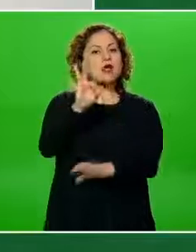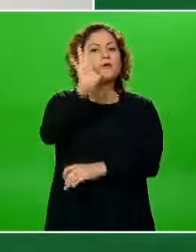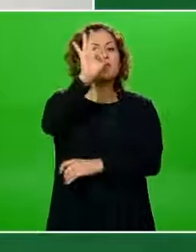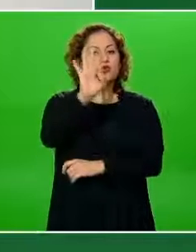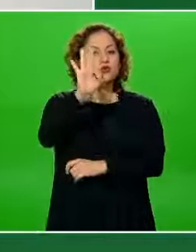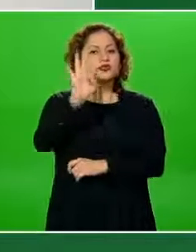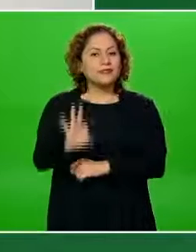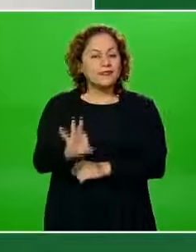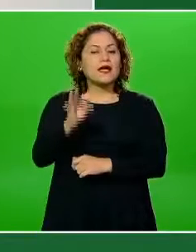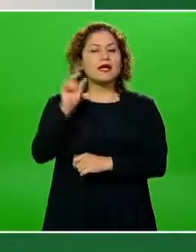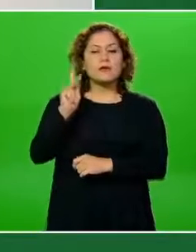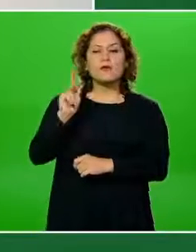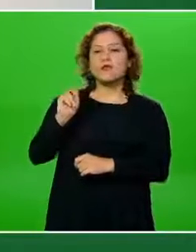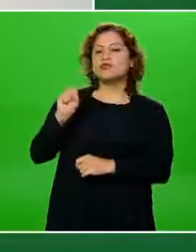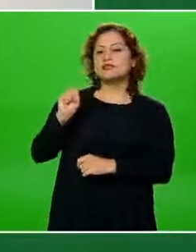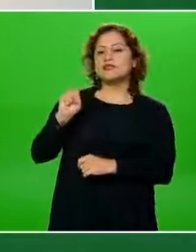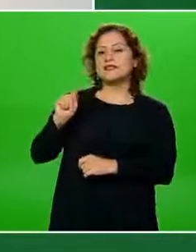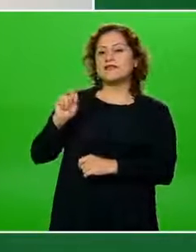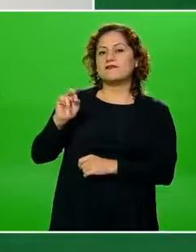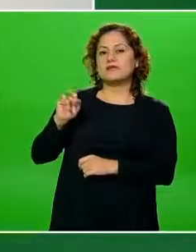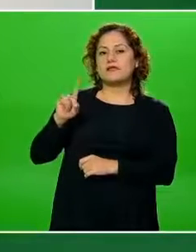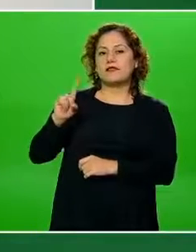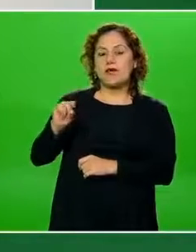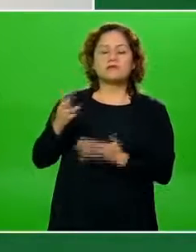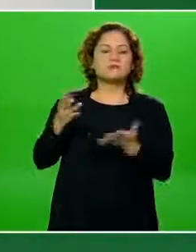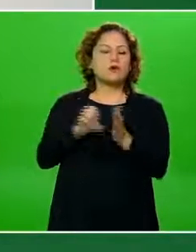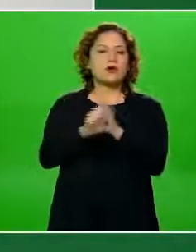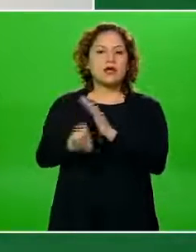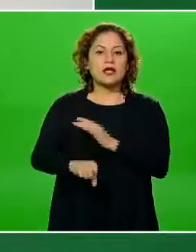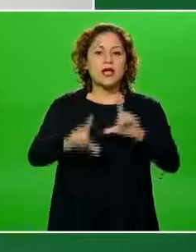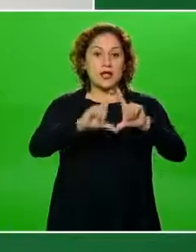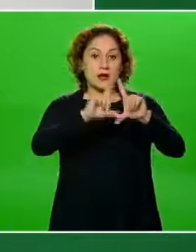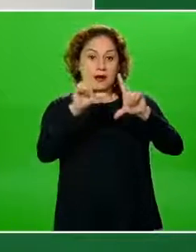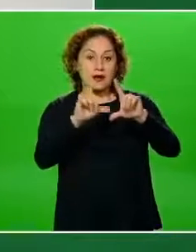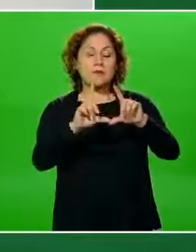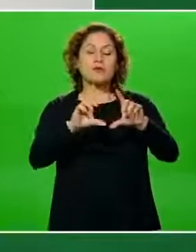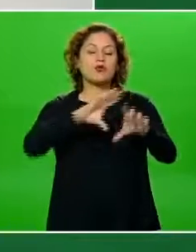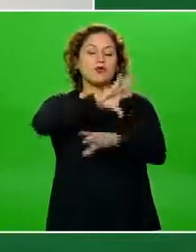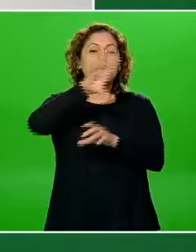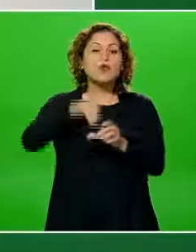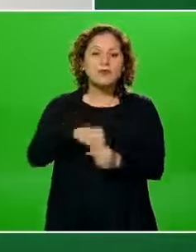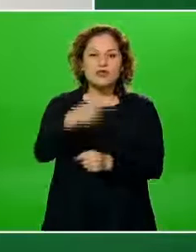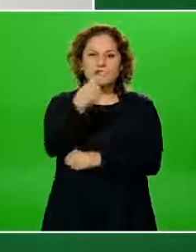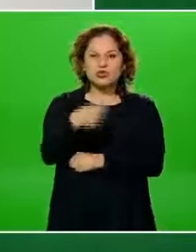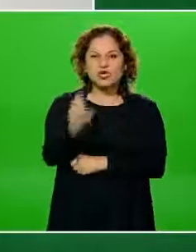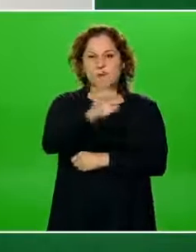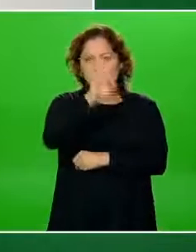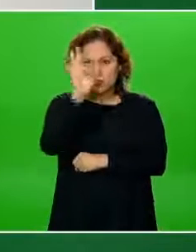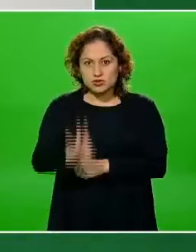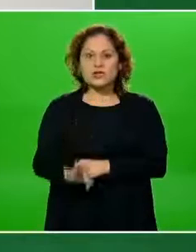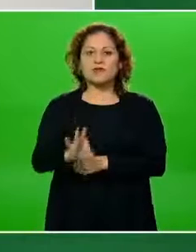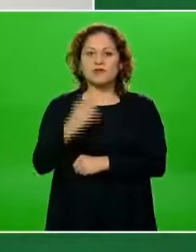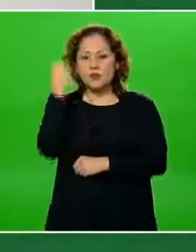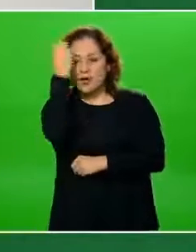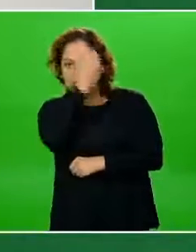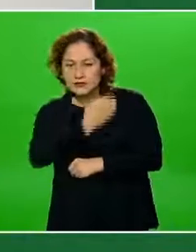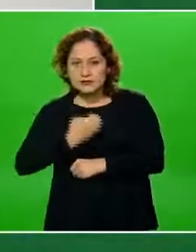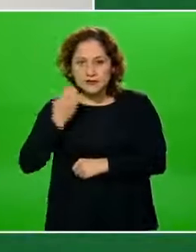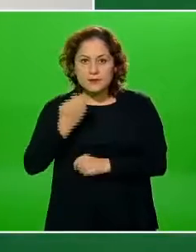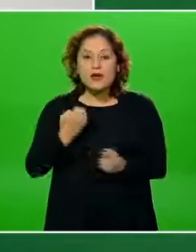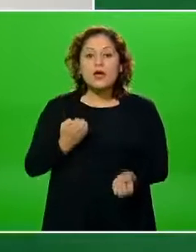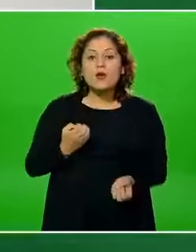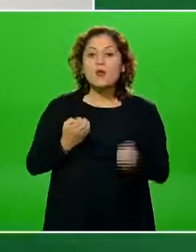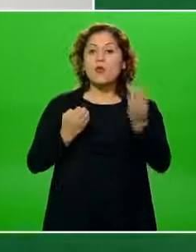de positividad, es decir, del 100% de las pruebas que se hayan realizado, ¿qué porcentaje de ellas